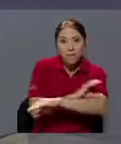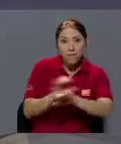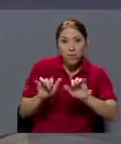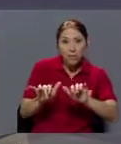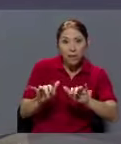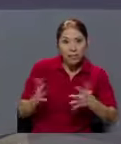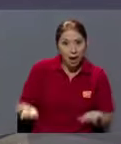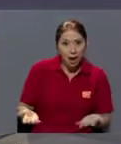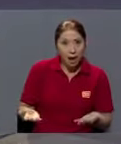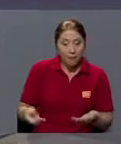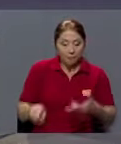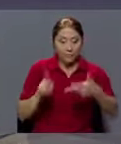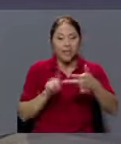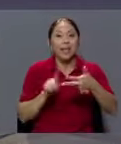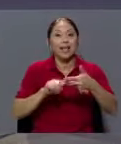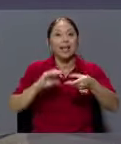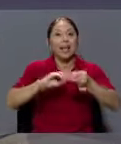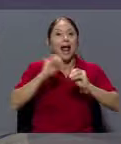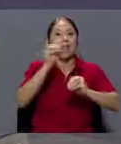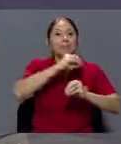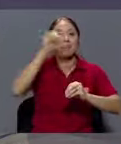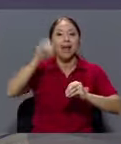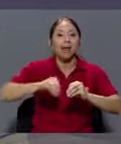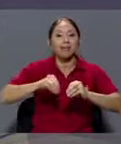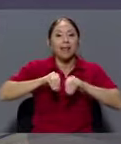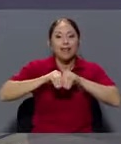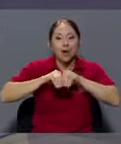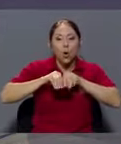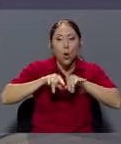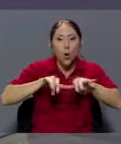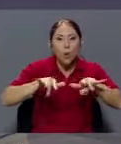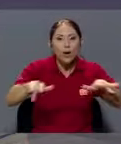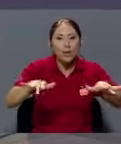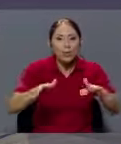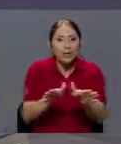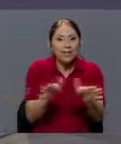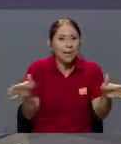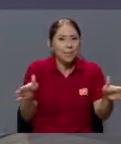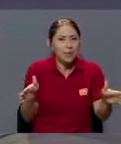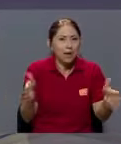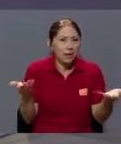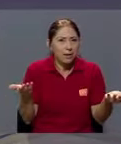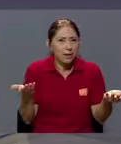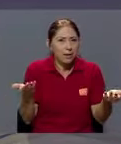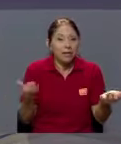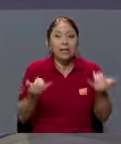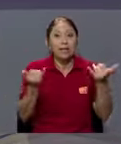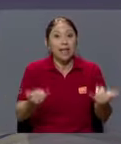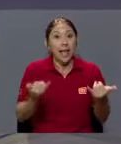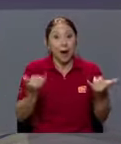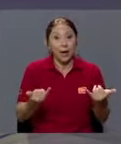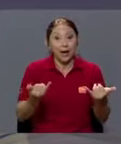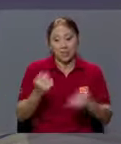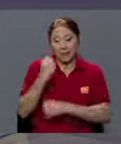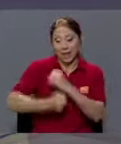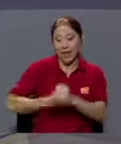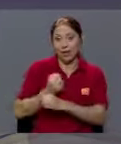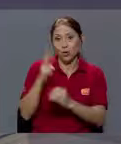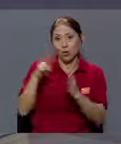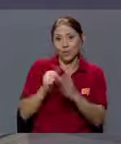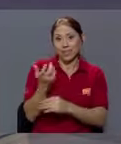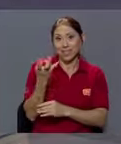decía, es adecuada, si la tasa de cobertura es amplia. Es decir, y ahora se incorporó